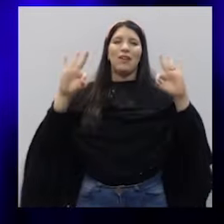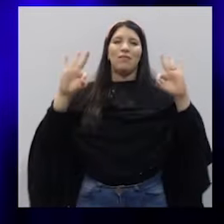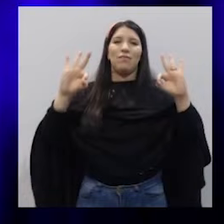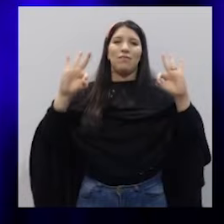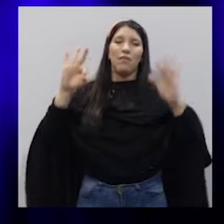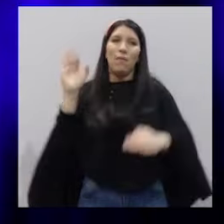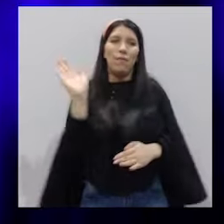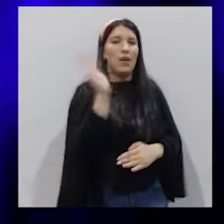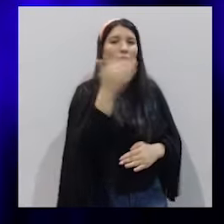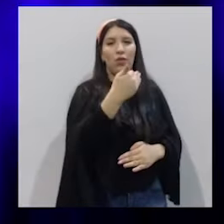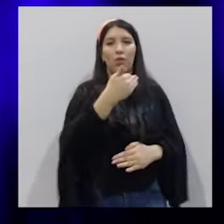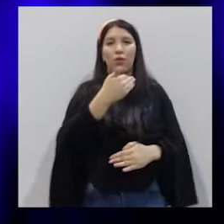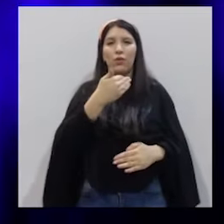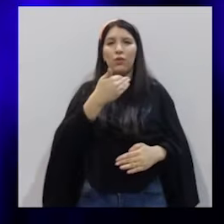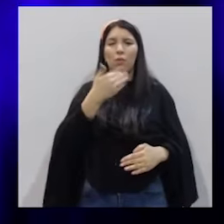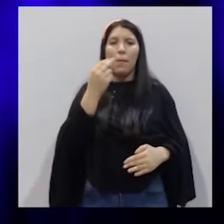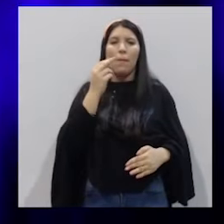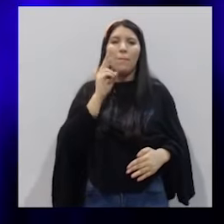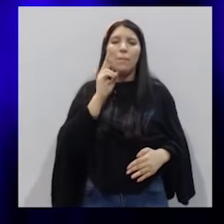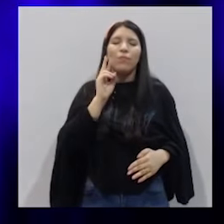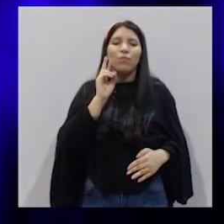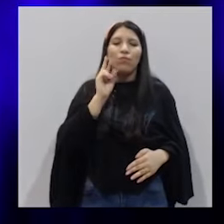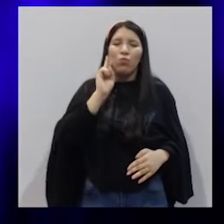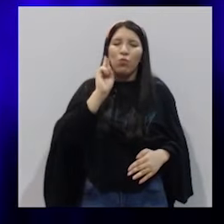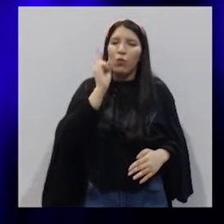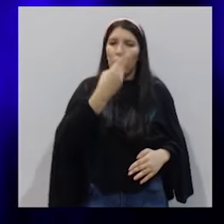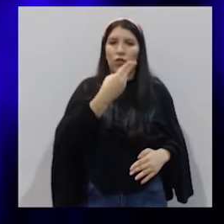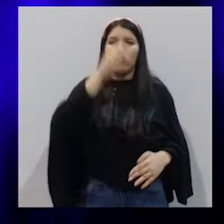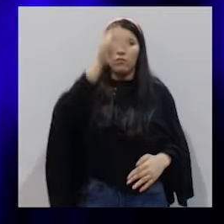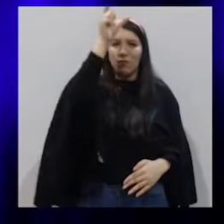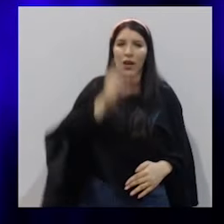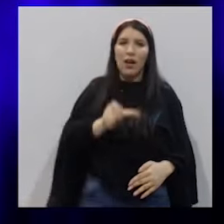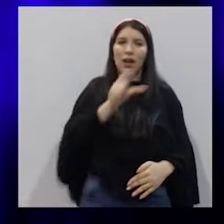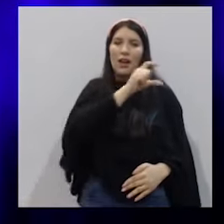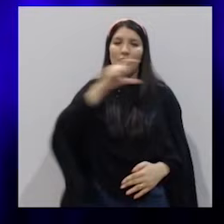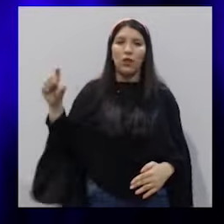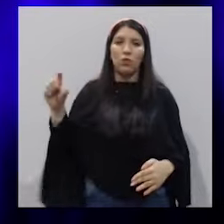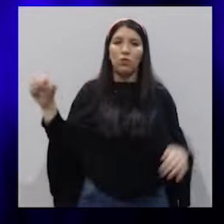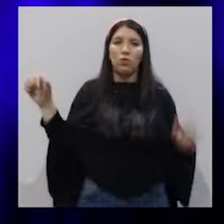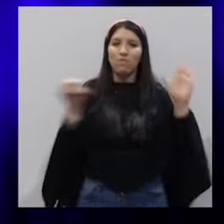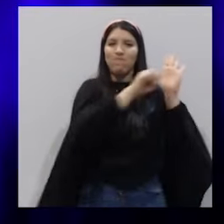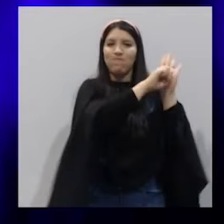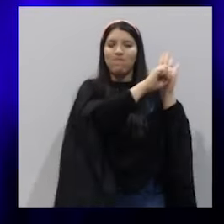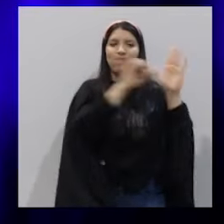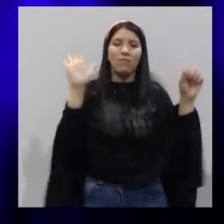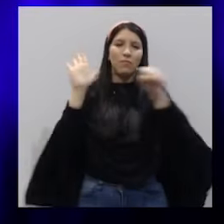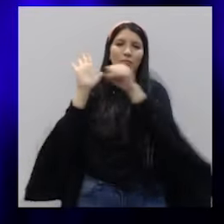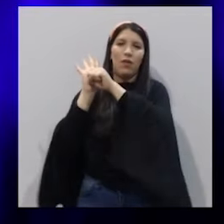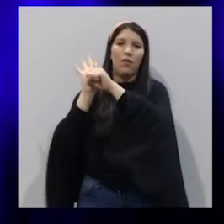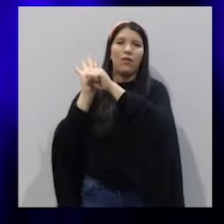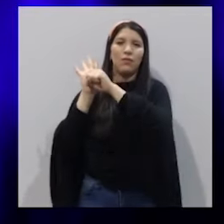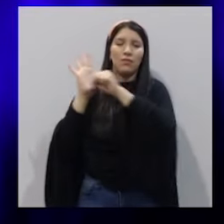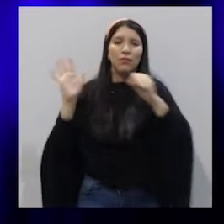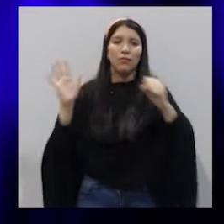murió en la cruz allí en la cruz del gólgota derramó su sangre su cuerpo fue roto y cuando él dijo